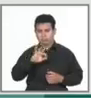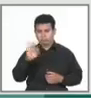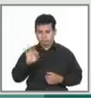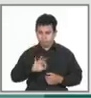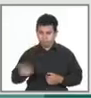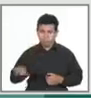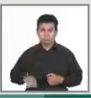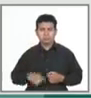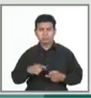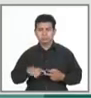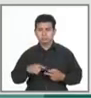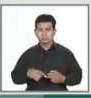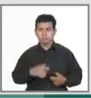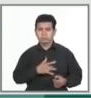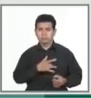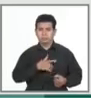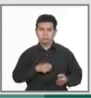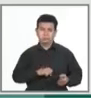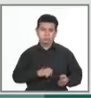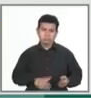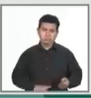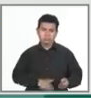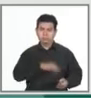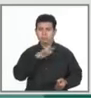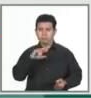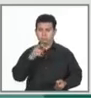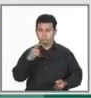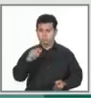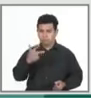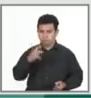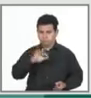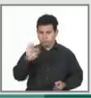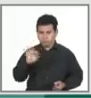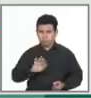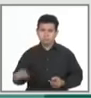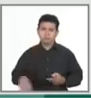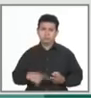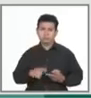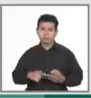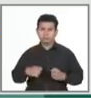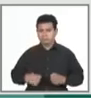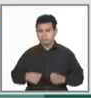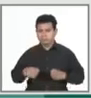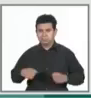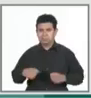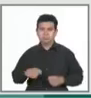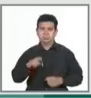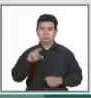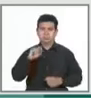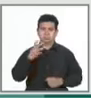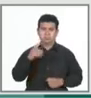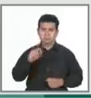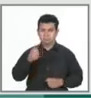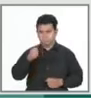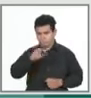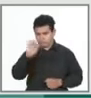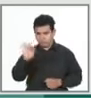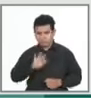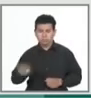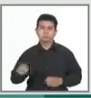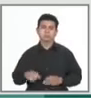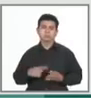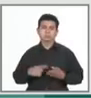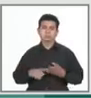ciento hipertensión arterial el 37.8 obesidad el 23.6 por ciento